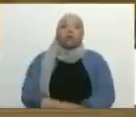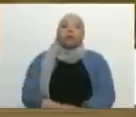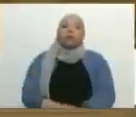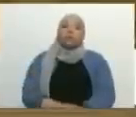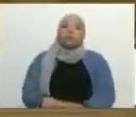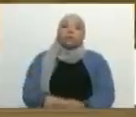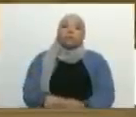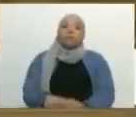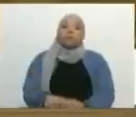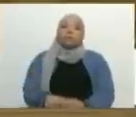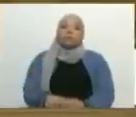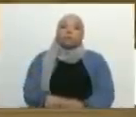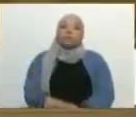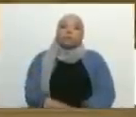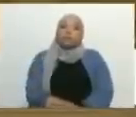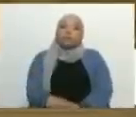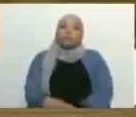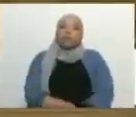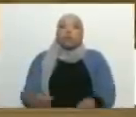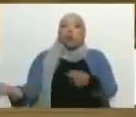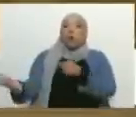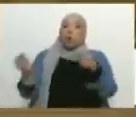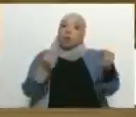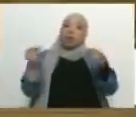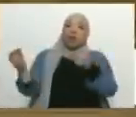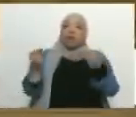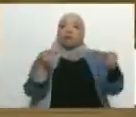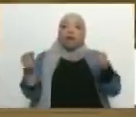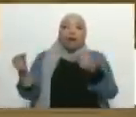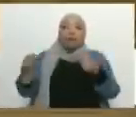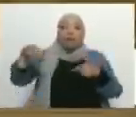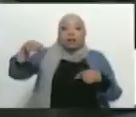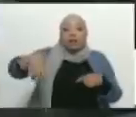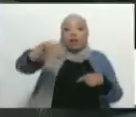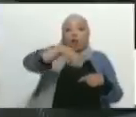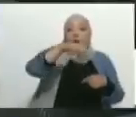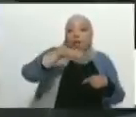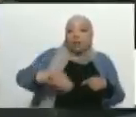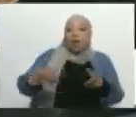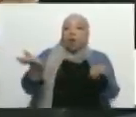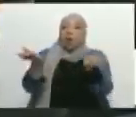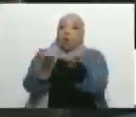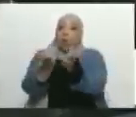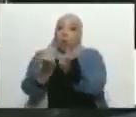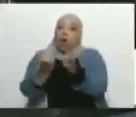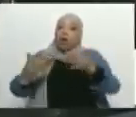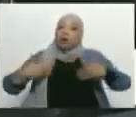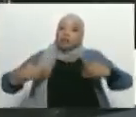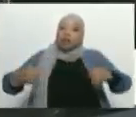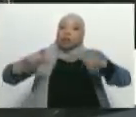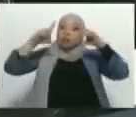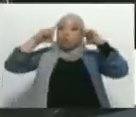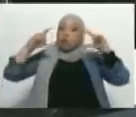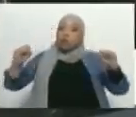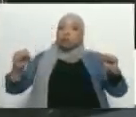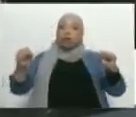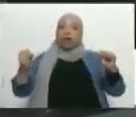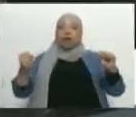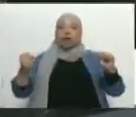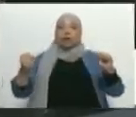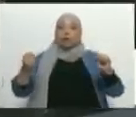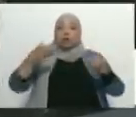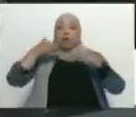Y fue un debate nacional que incluyó muchos sectores, un debate además que nos llenó de mucho